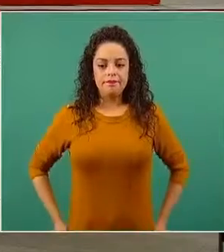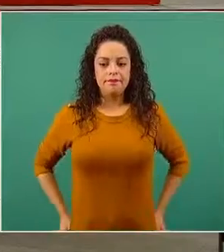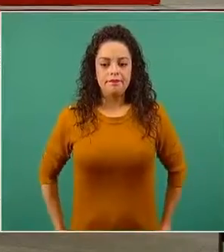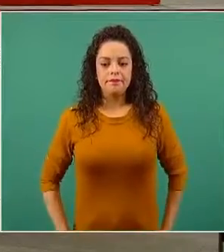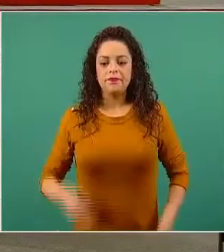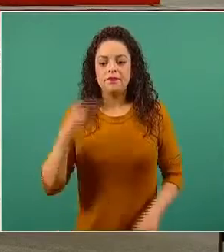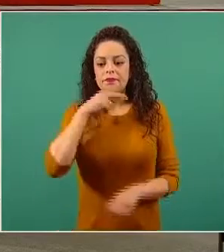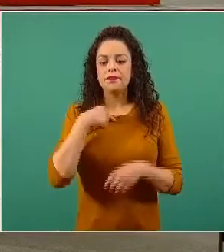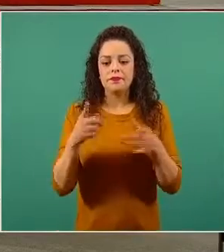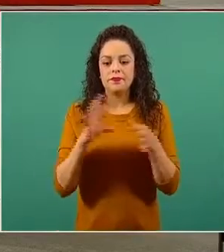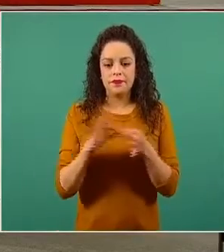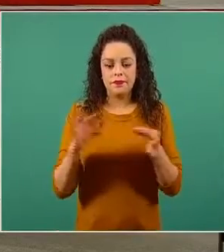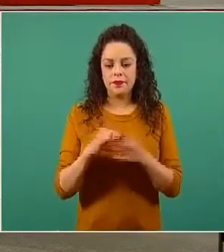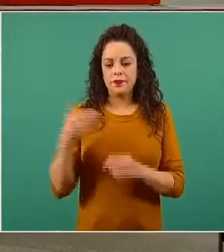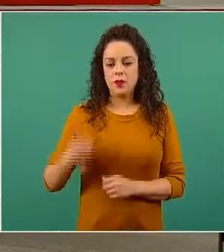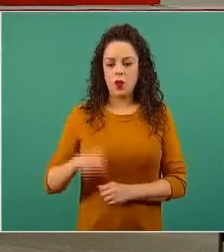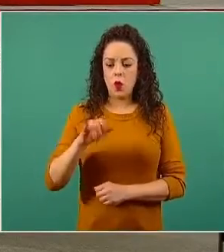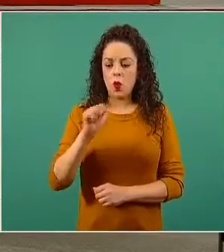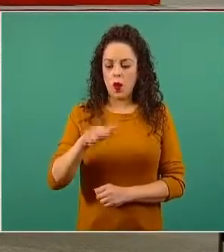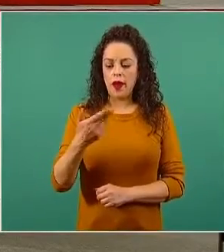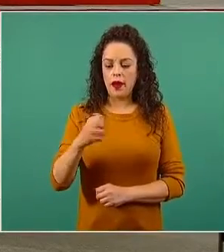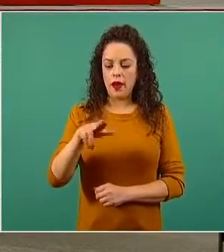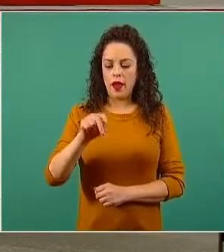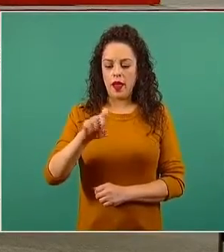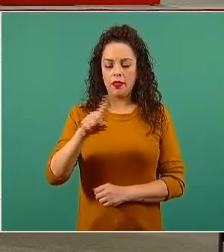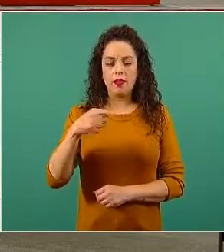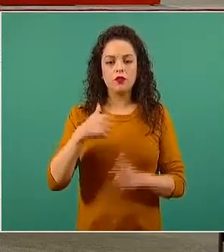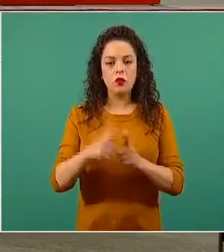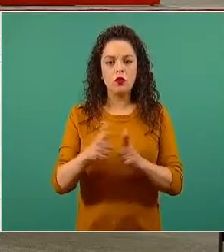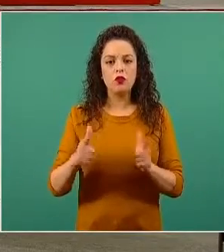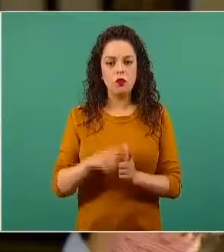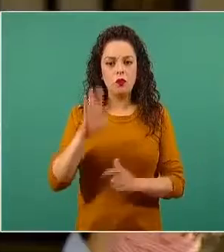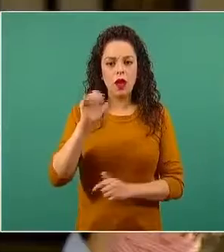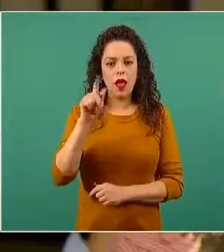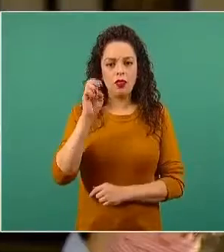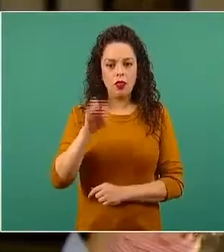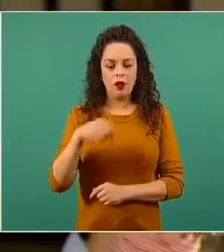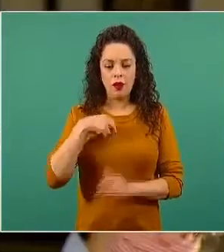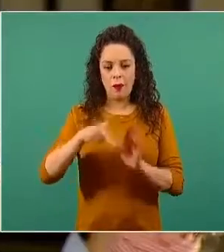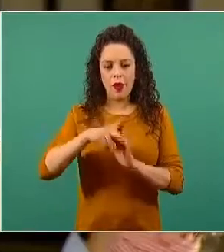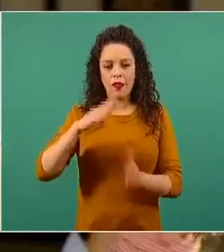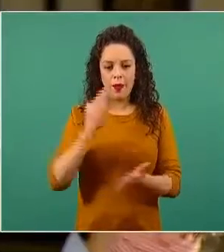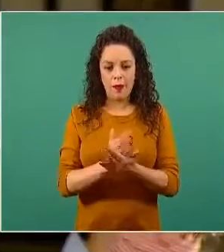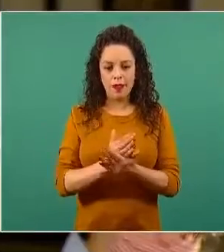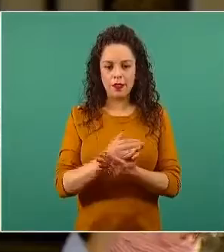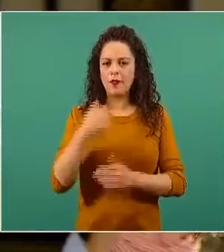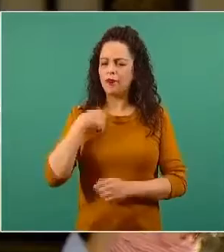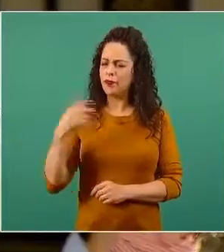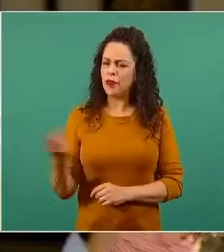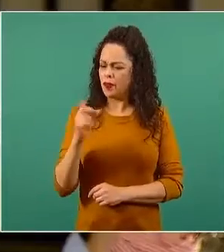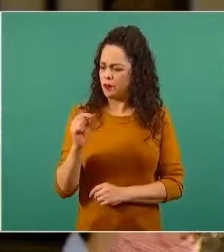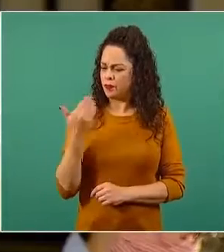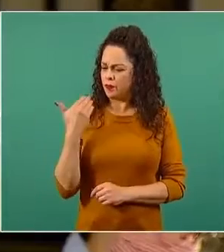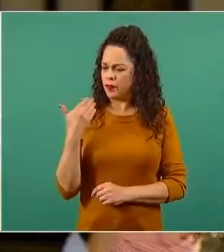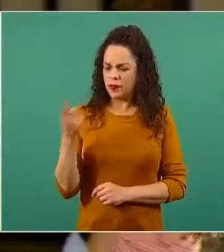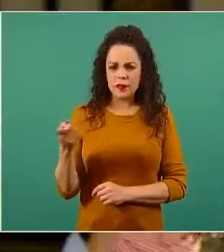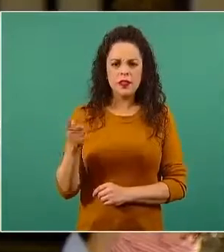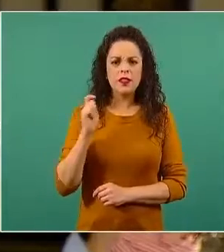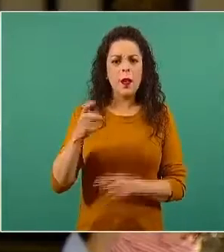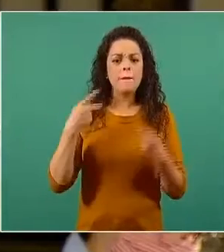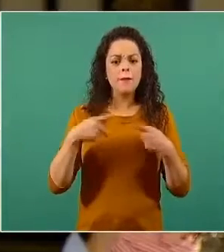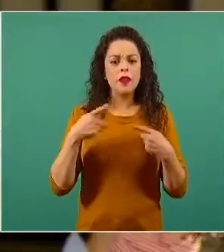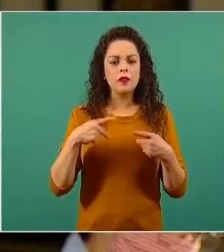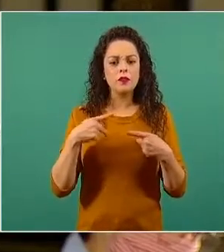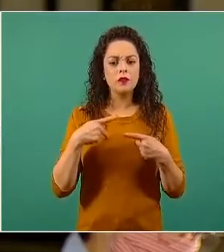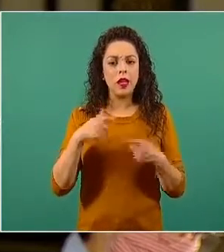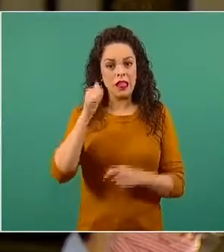de Grupo Cantón. Hace unas semanas le preguntaba a usted, subsecretario, precisamente a las personas que les gusta sacar